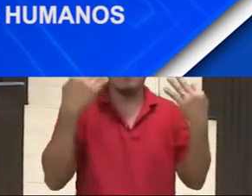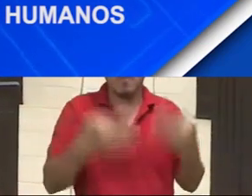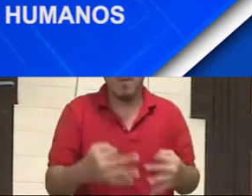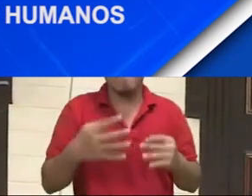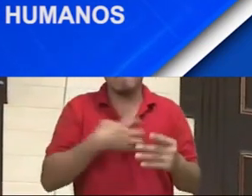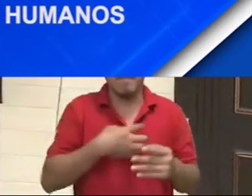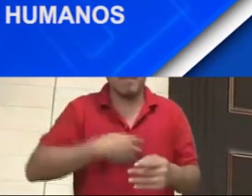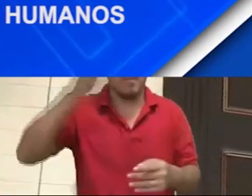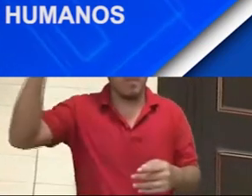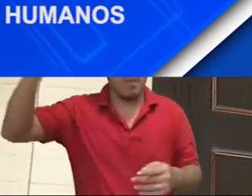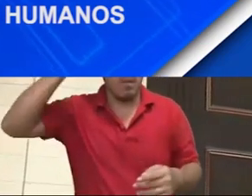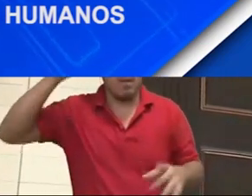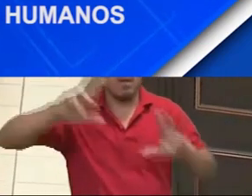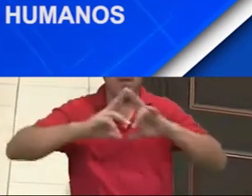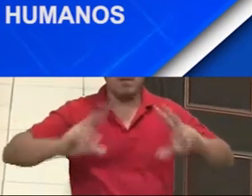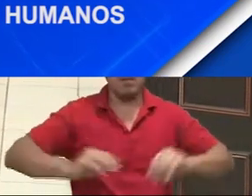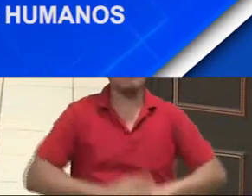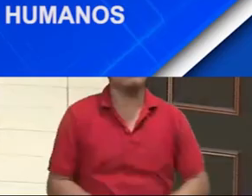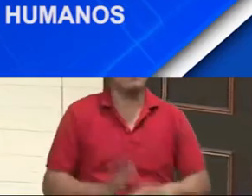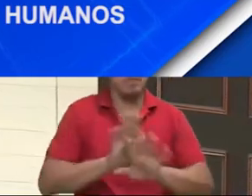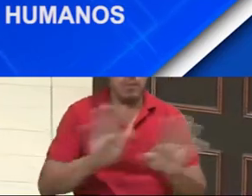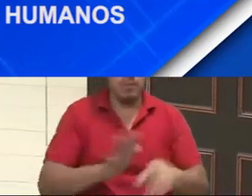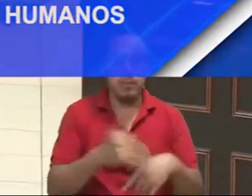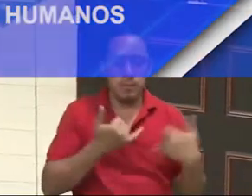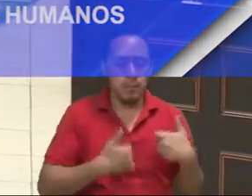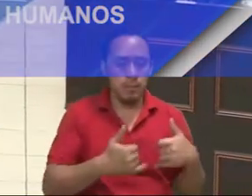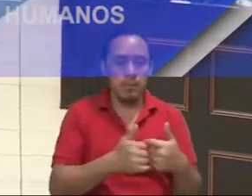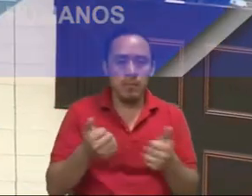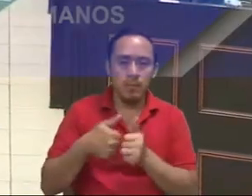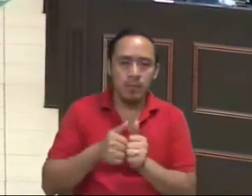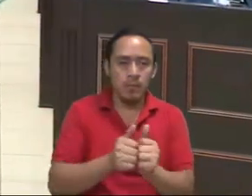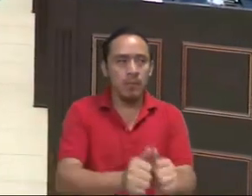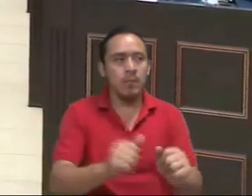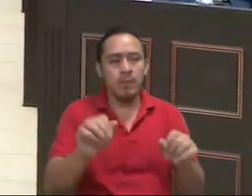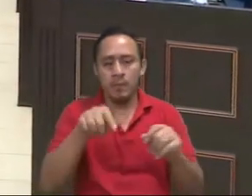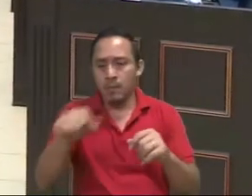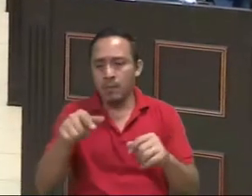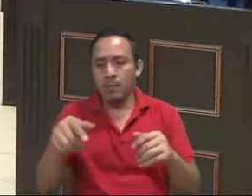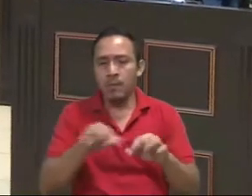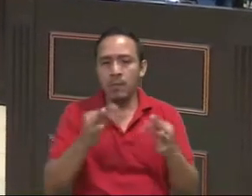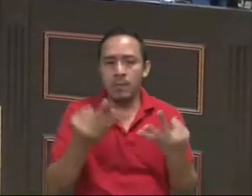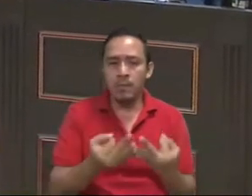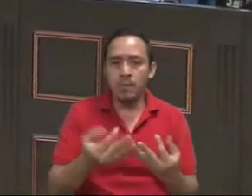atención integral a las familias, entre otras. Noticias 12, Darlene Téllez.